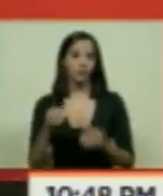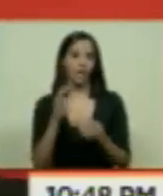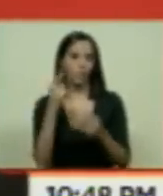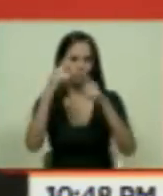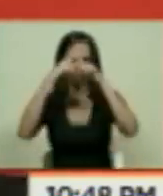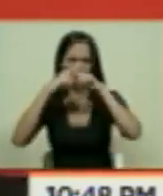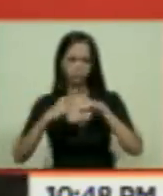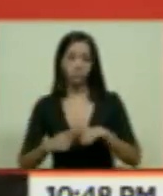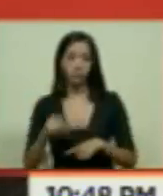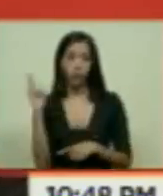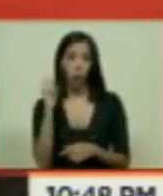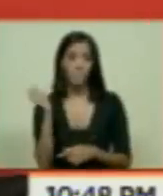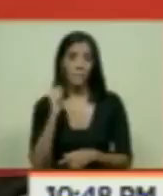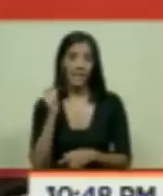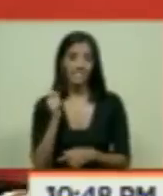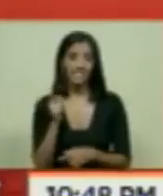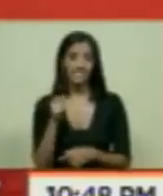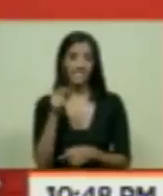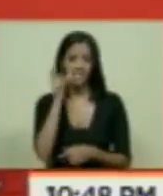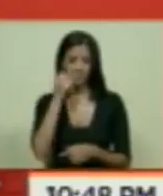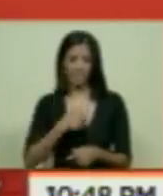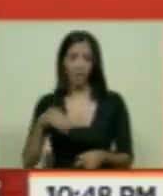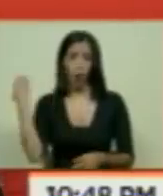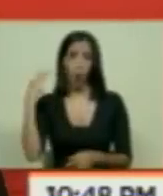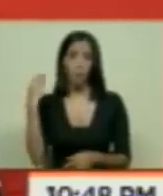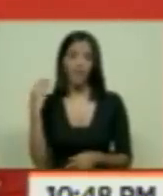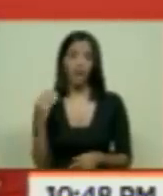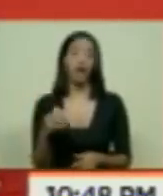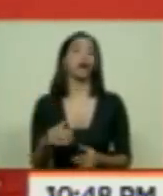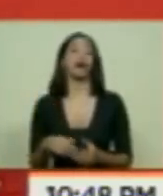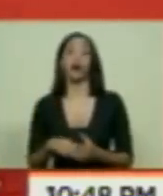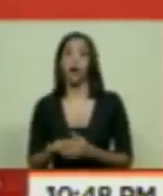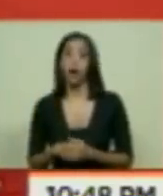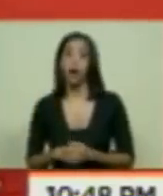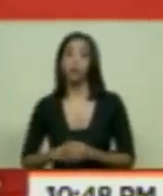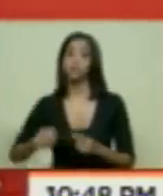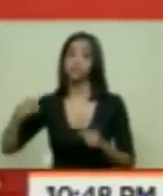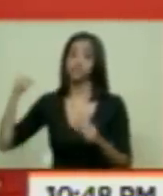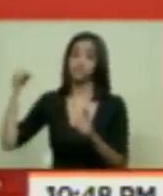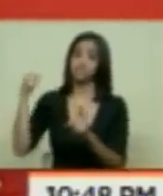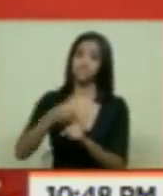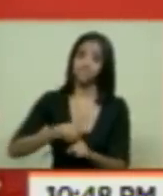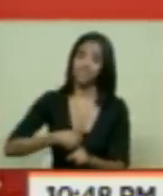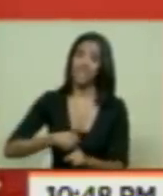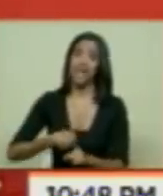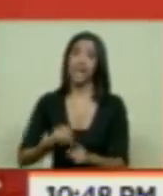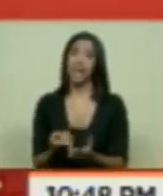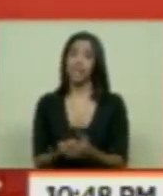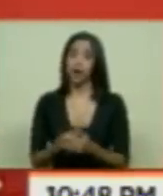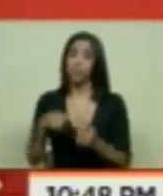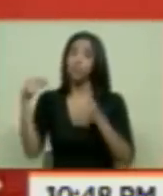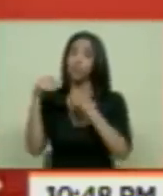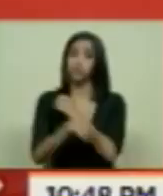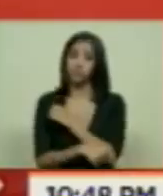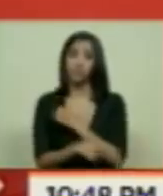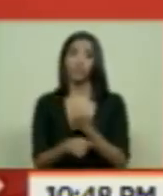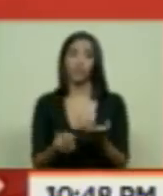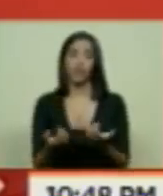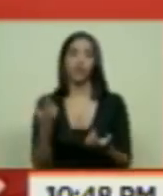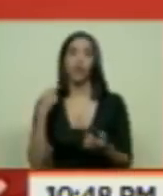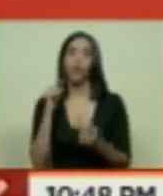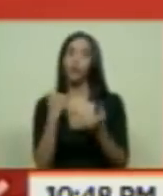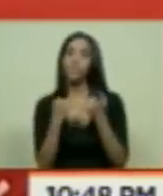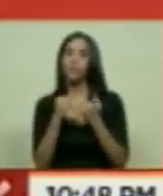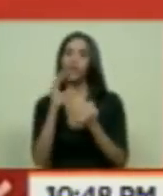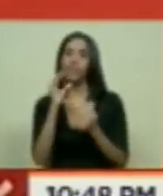la cuenta, 2 meses, que tiene el tipo en el poder. Ha pegado, pero que le ha dado en la madre. De hecho, creo que lo último que se habló fue esta